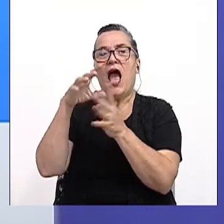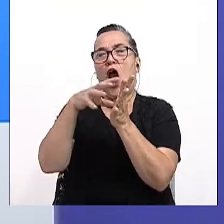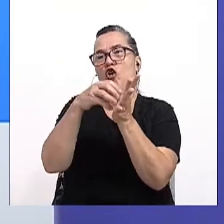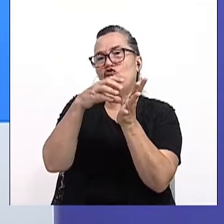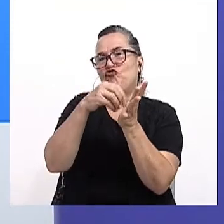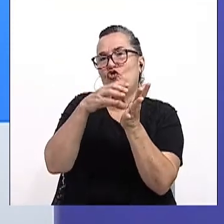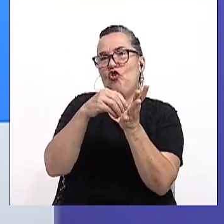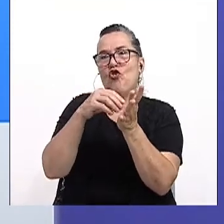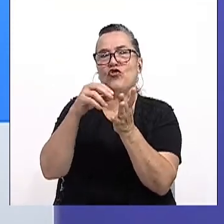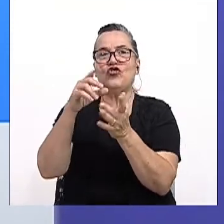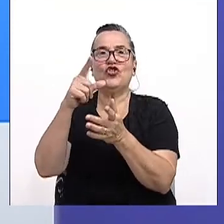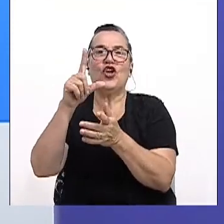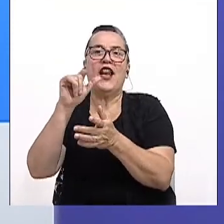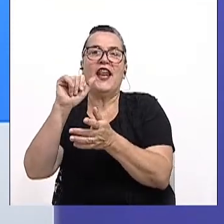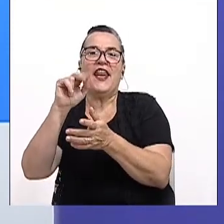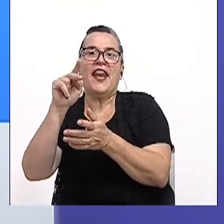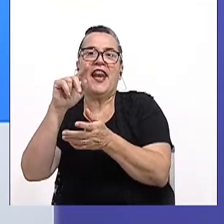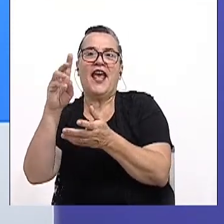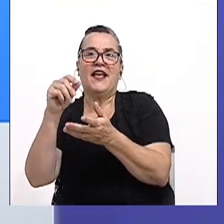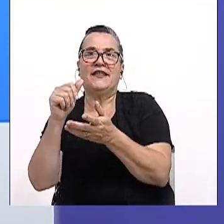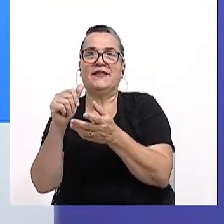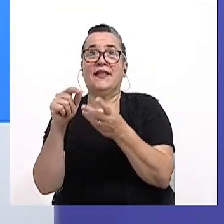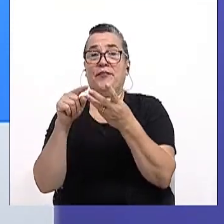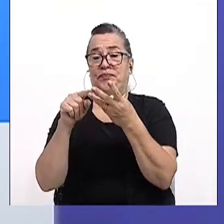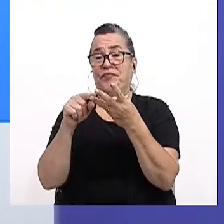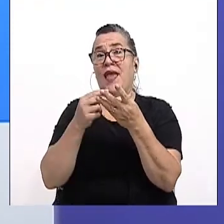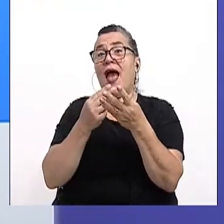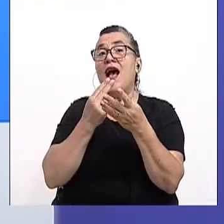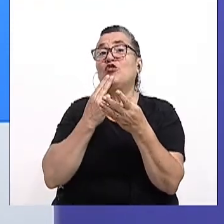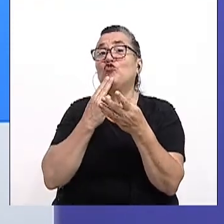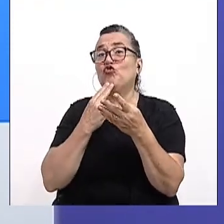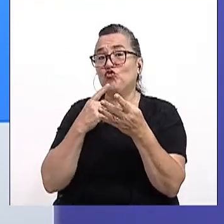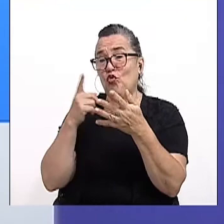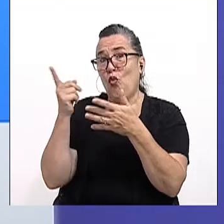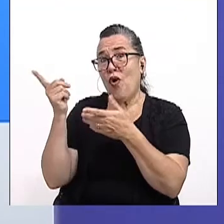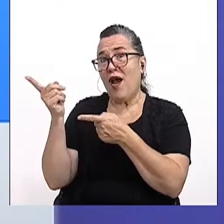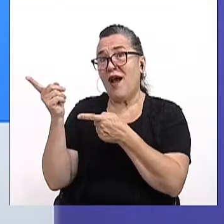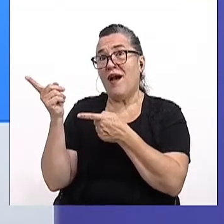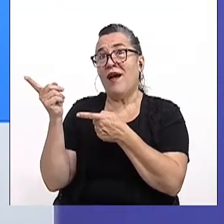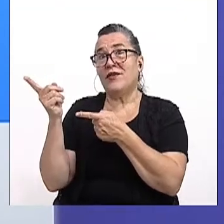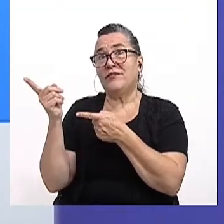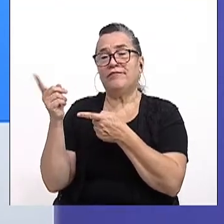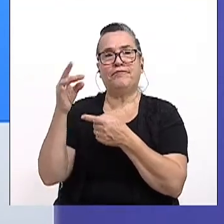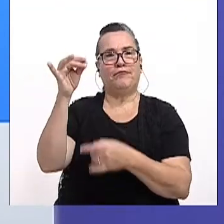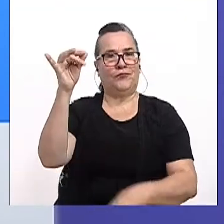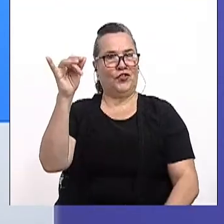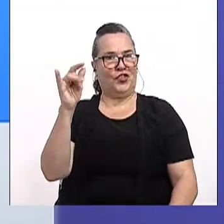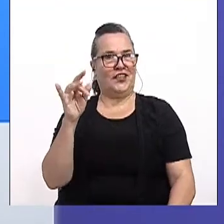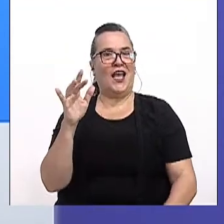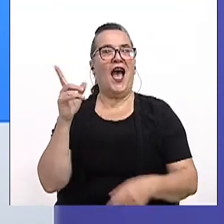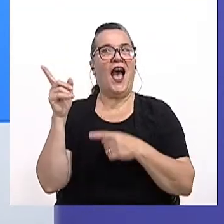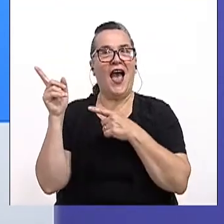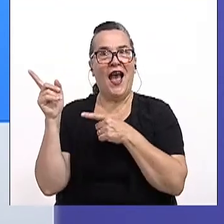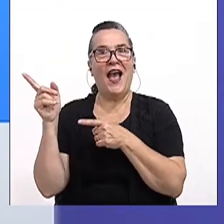arroz, linaza, azúcar, ¿verdad? Sal,